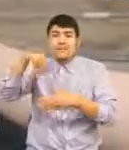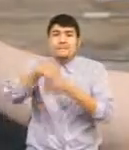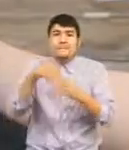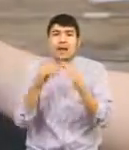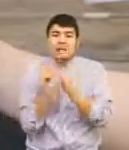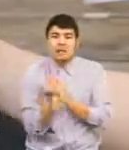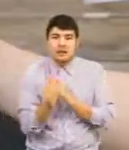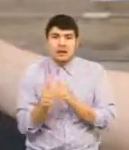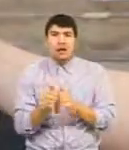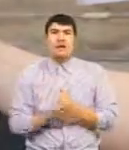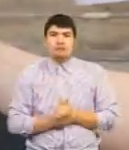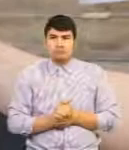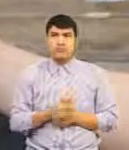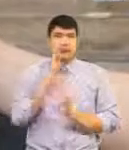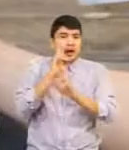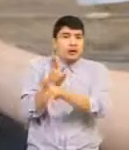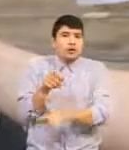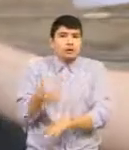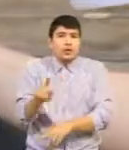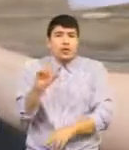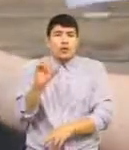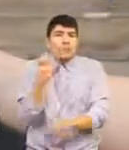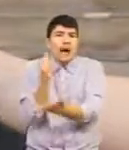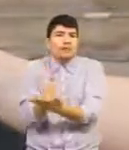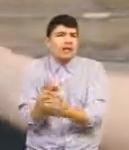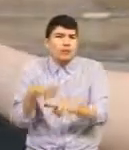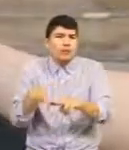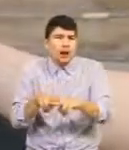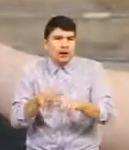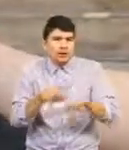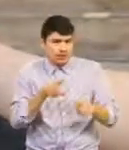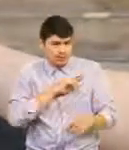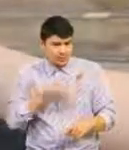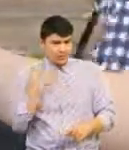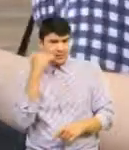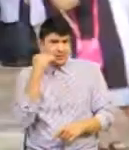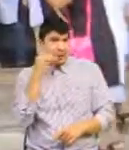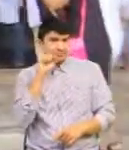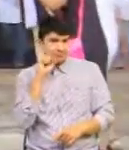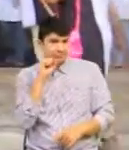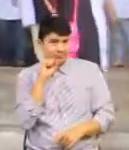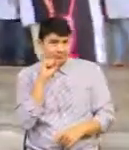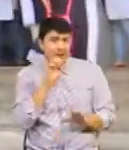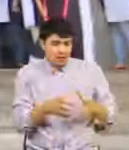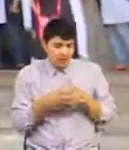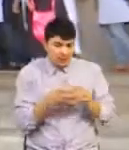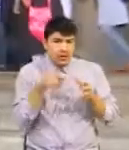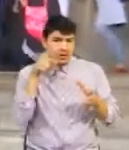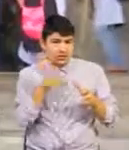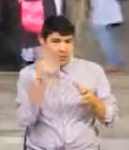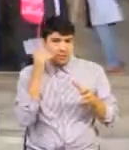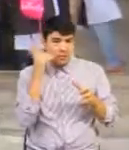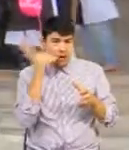fue tipificado como homicidio. Nosotras, las mujeres en Barranca Bermeja y las mujeres de la Organización Femenina